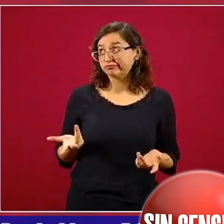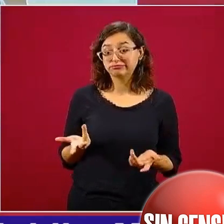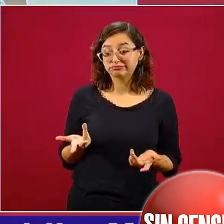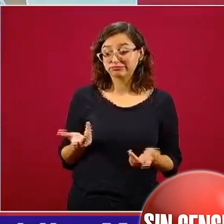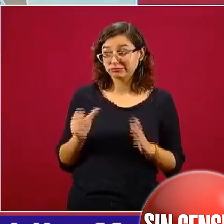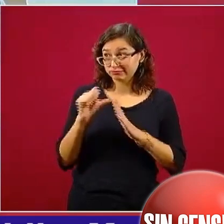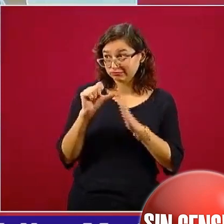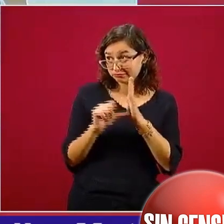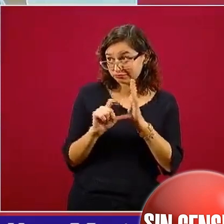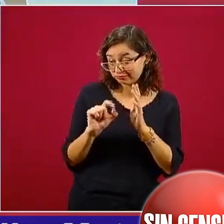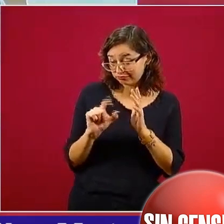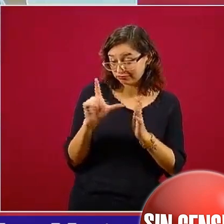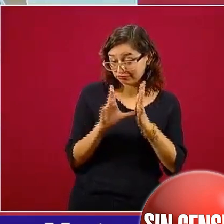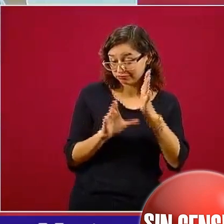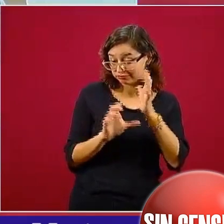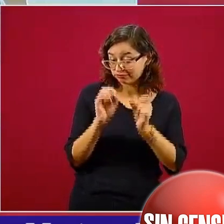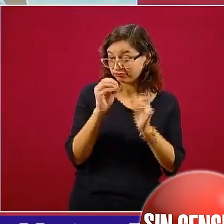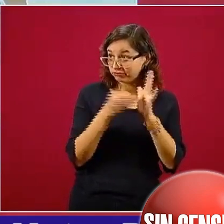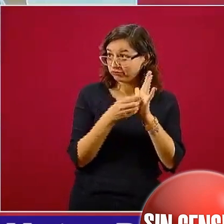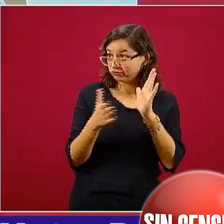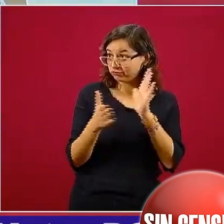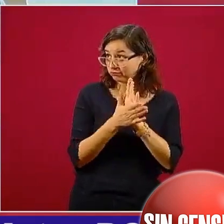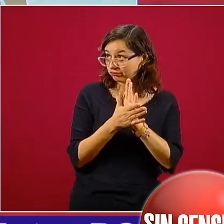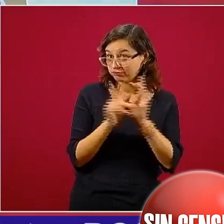el artículo 27.